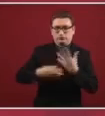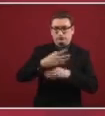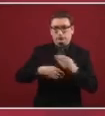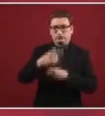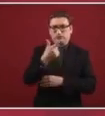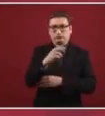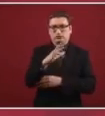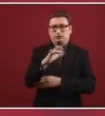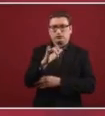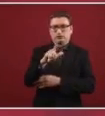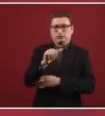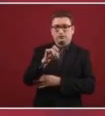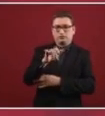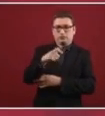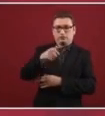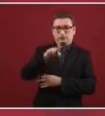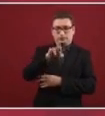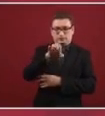Graciela Márquez,